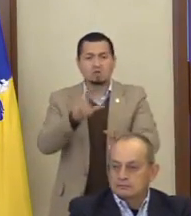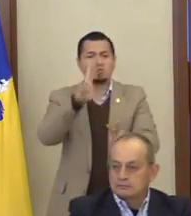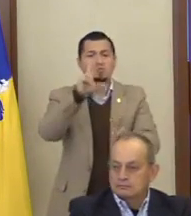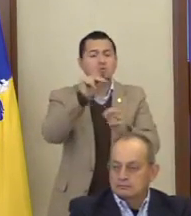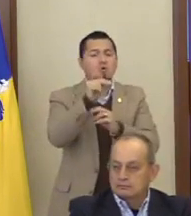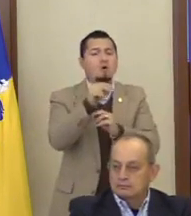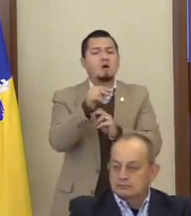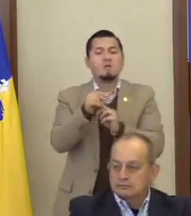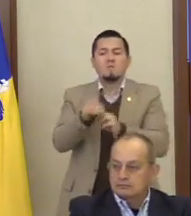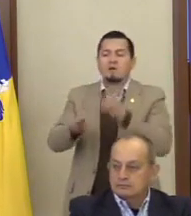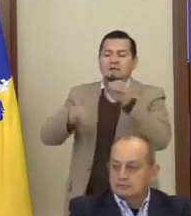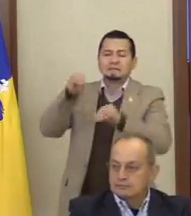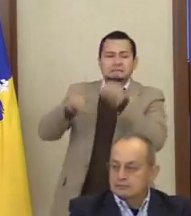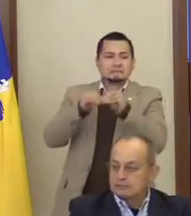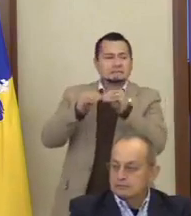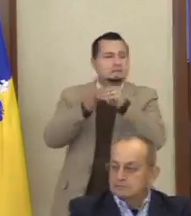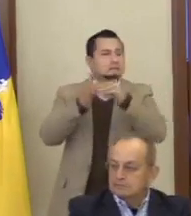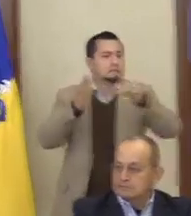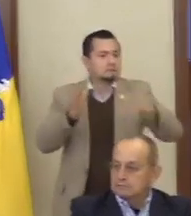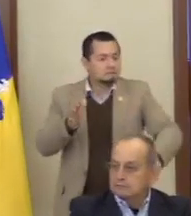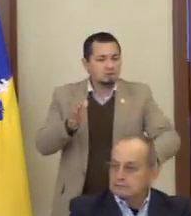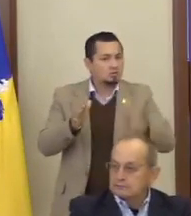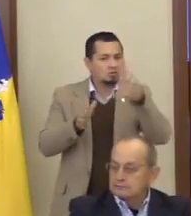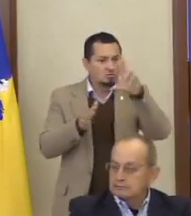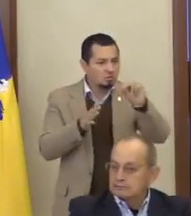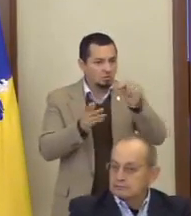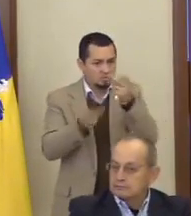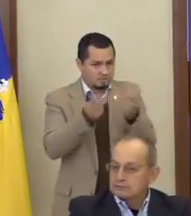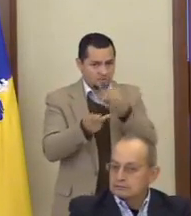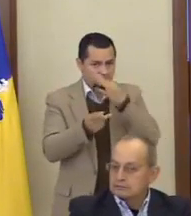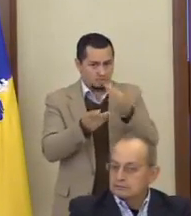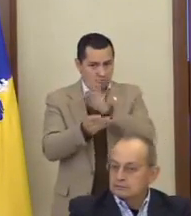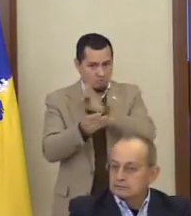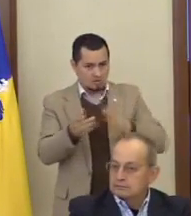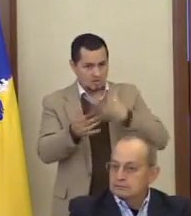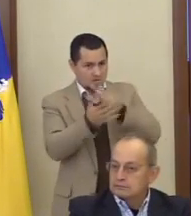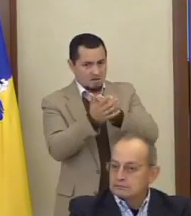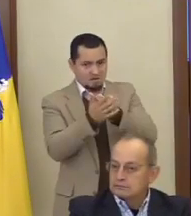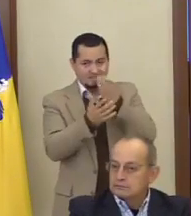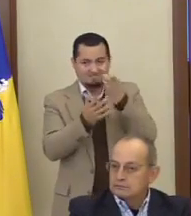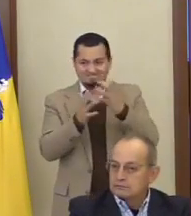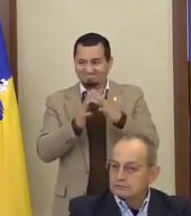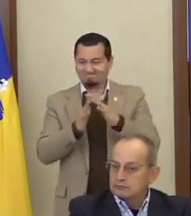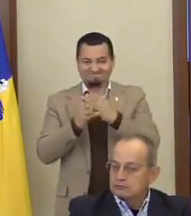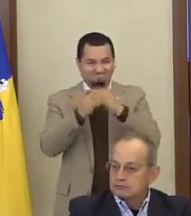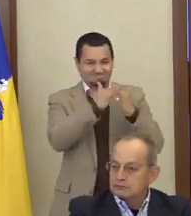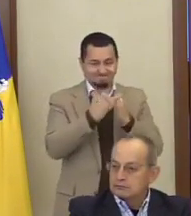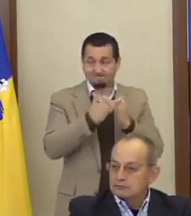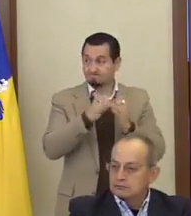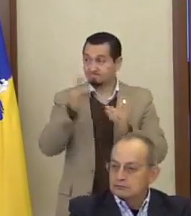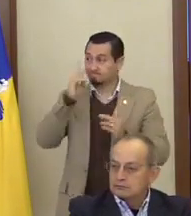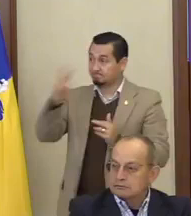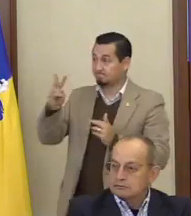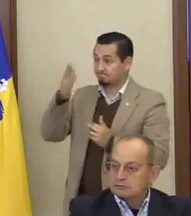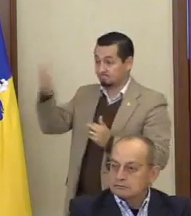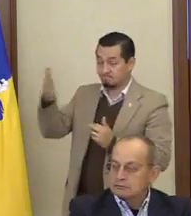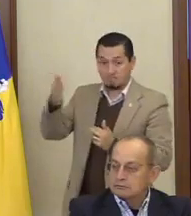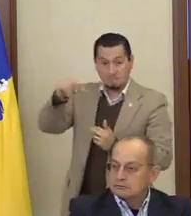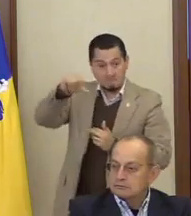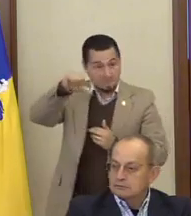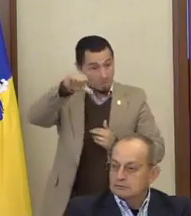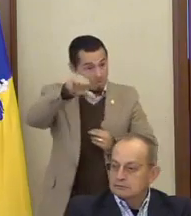cifras maquilladas. Creo que ese es el punto de partida para poder arreglar este desastre. Entonces,